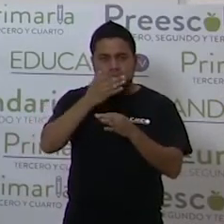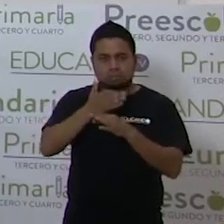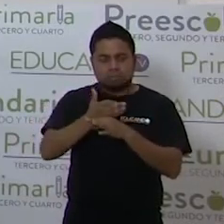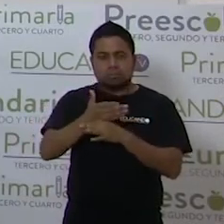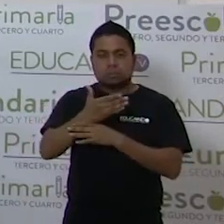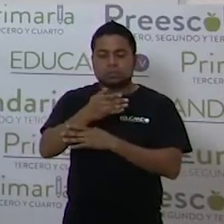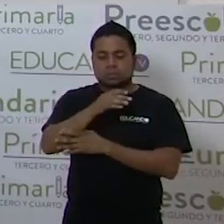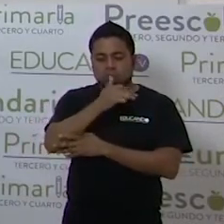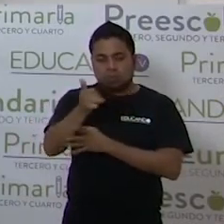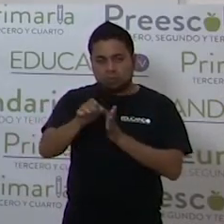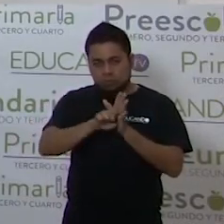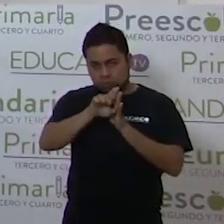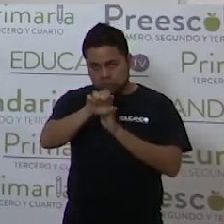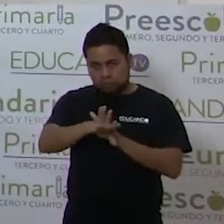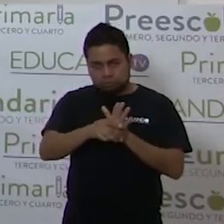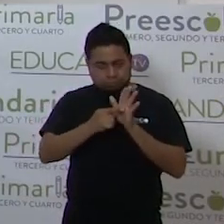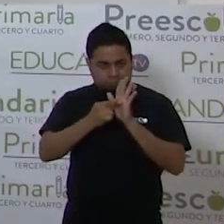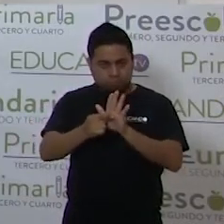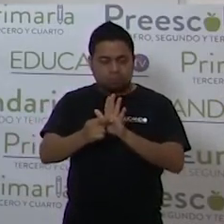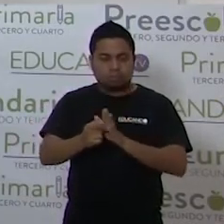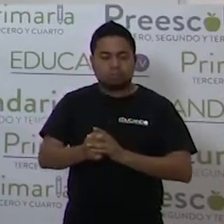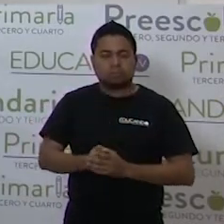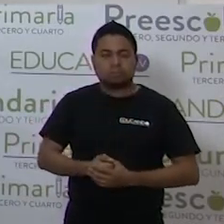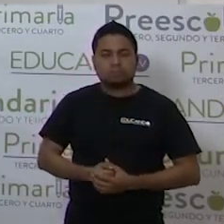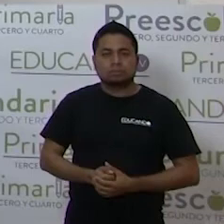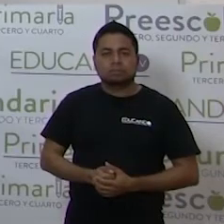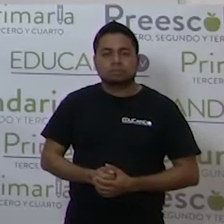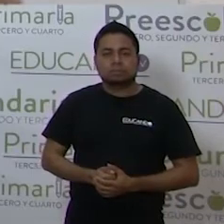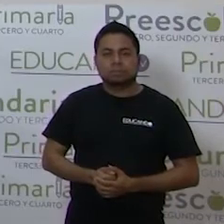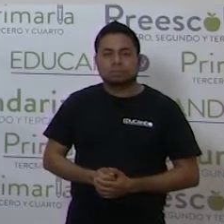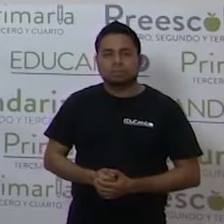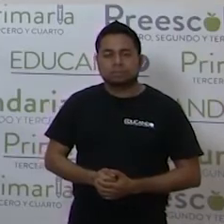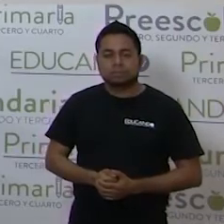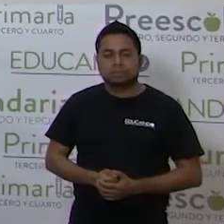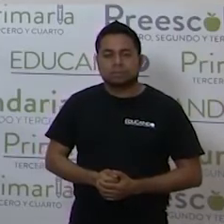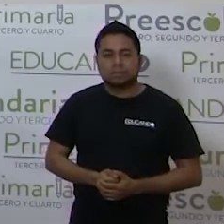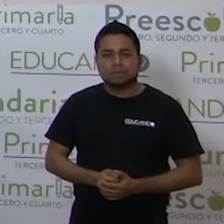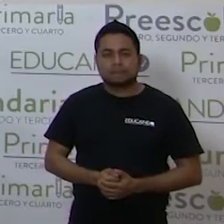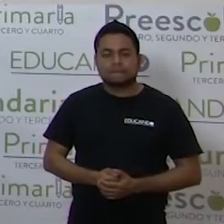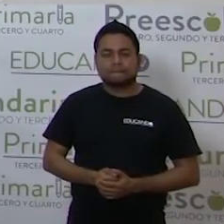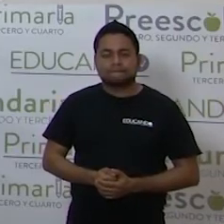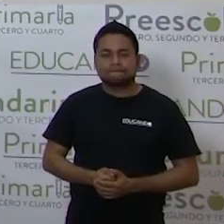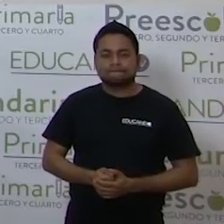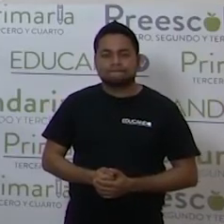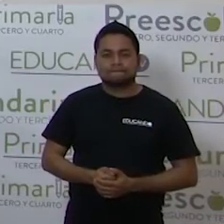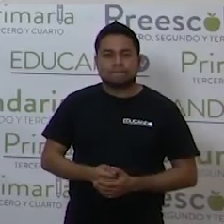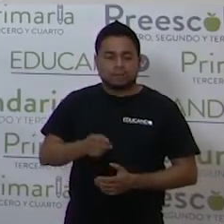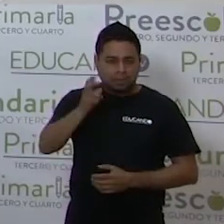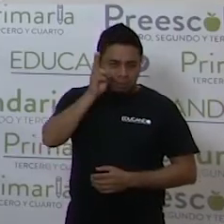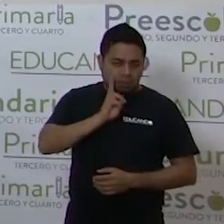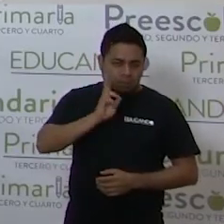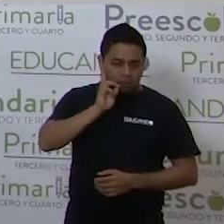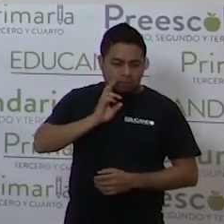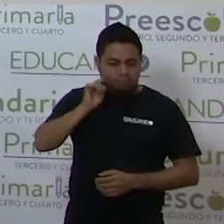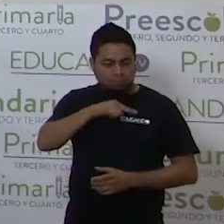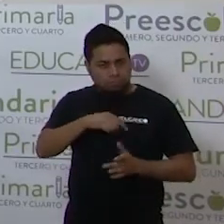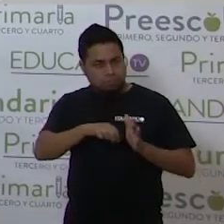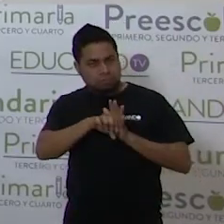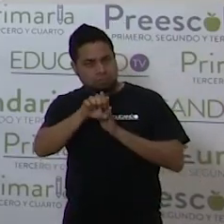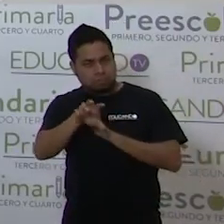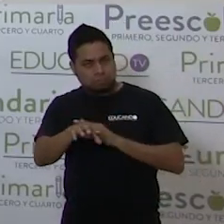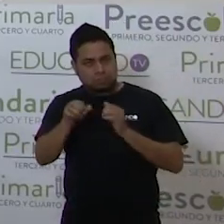ejemplos vamos a ver otro ejemplo vamos a ver un ejemplo con